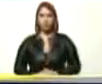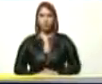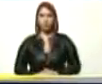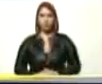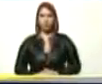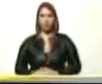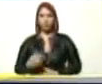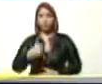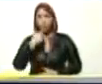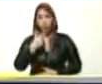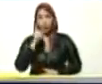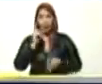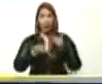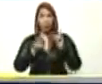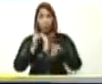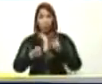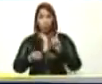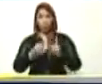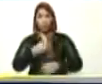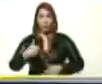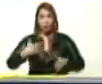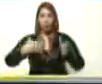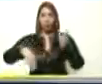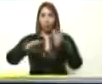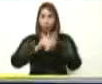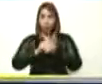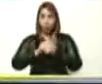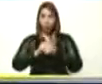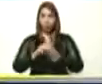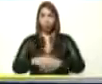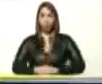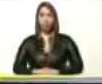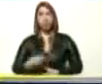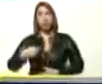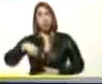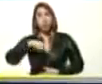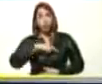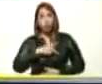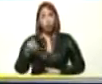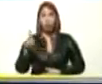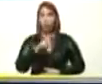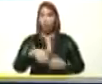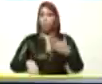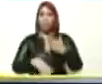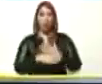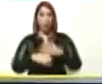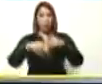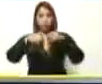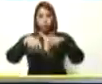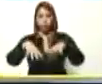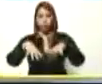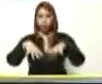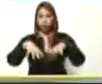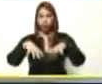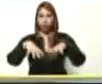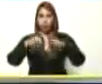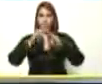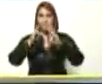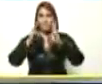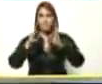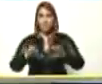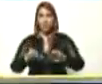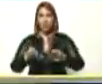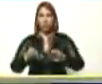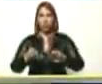Yo dije algo y quiero ratificarlo aquí. Nosotros no vamos a renunciar a los métodos